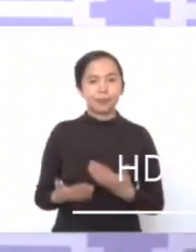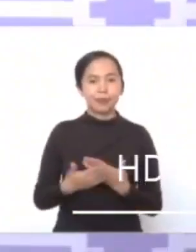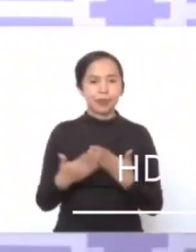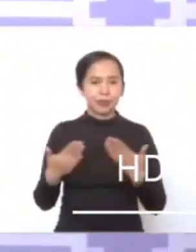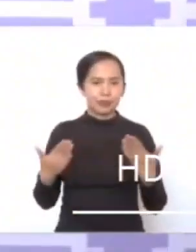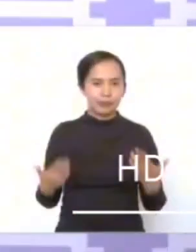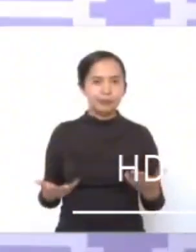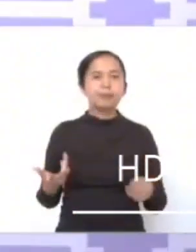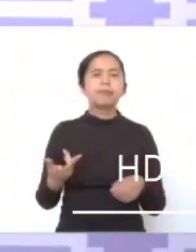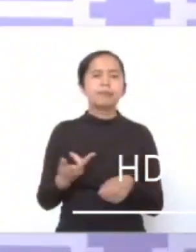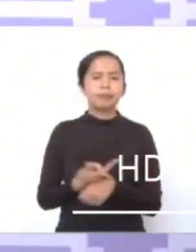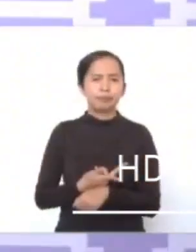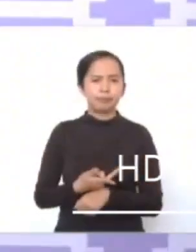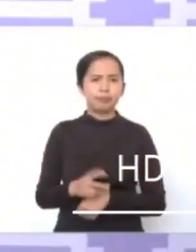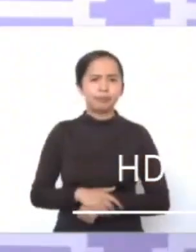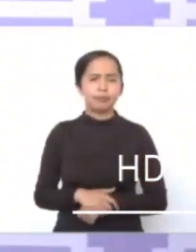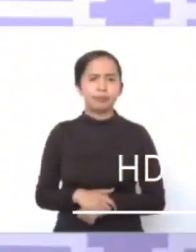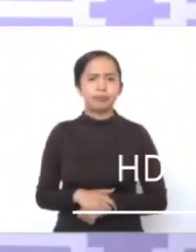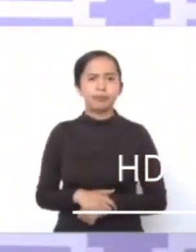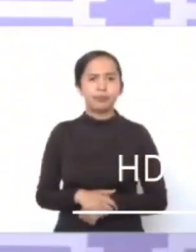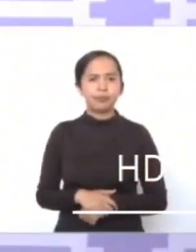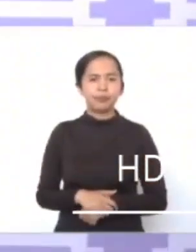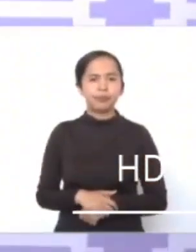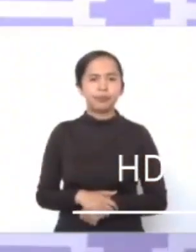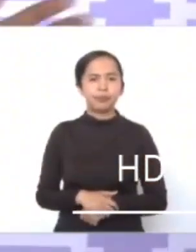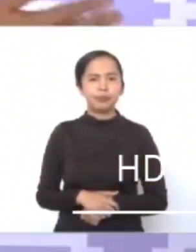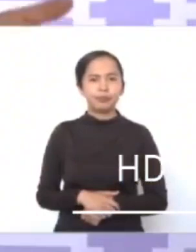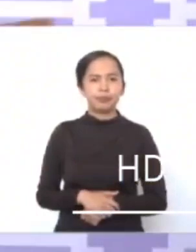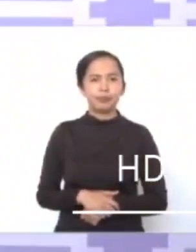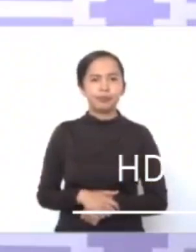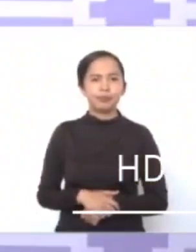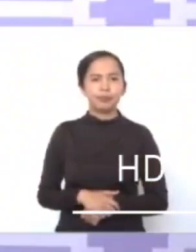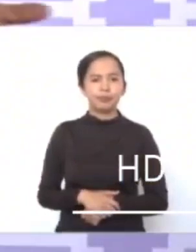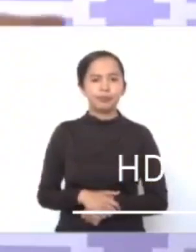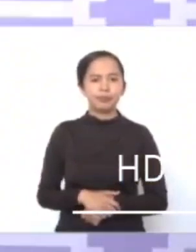Ahora resulta, por ejemplo, que